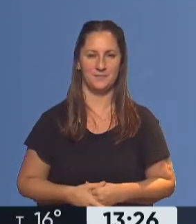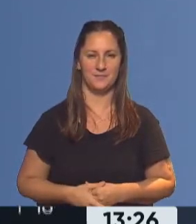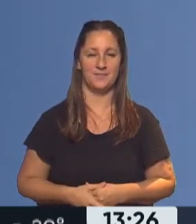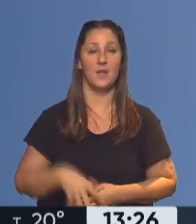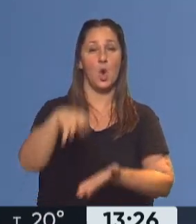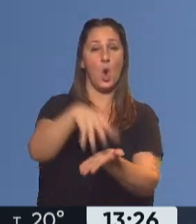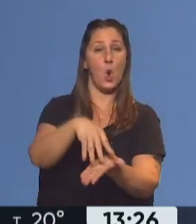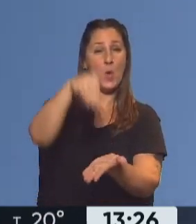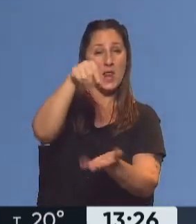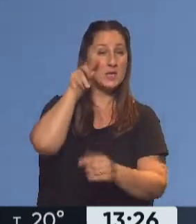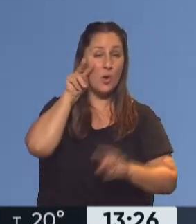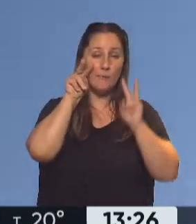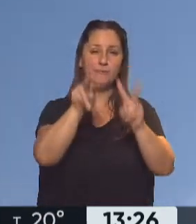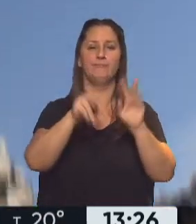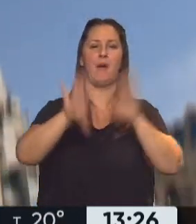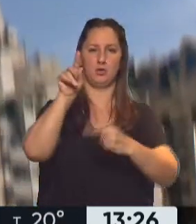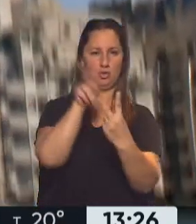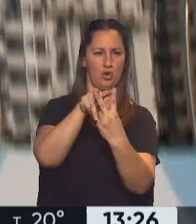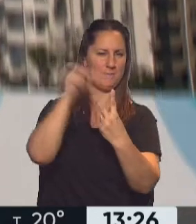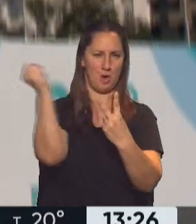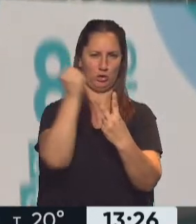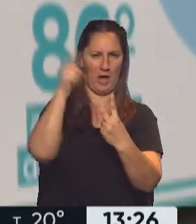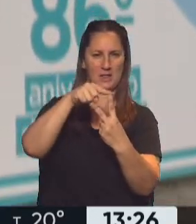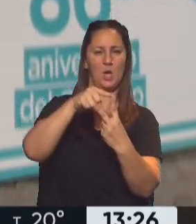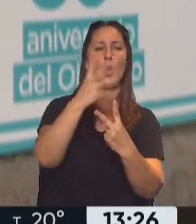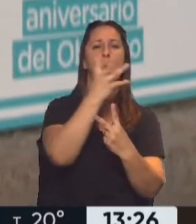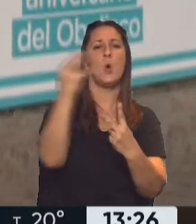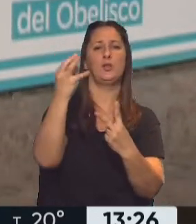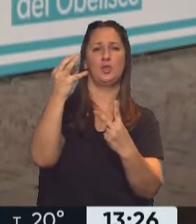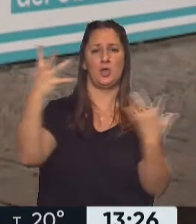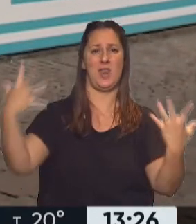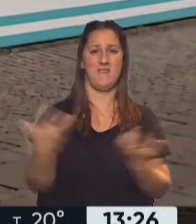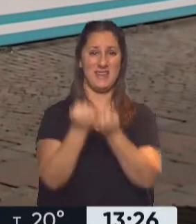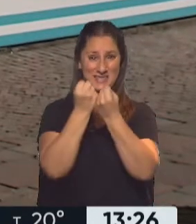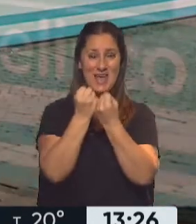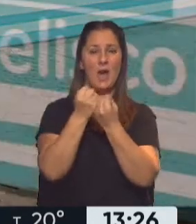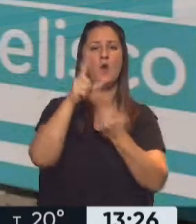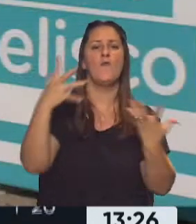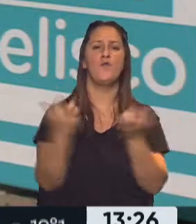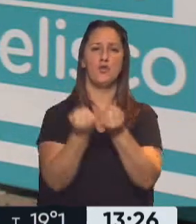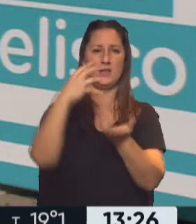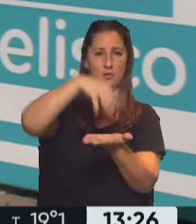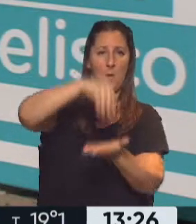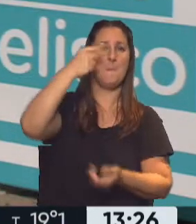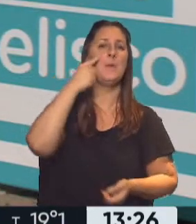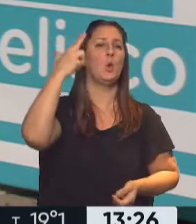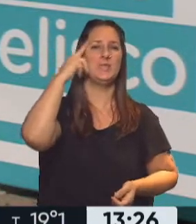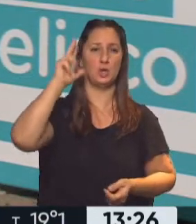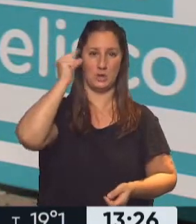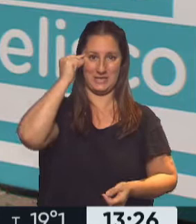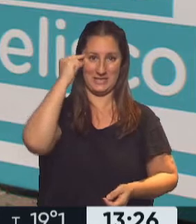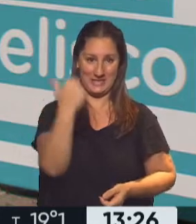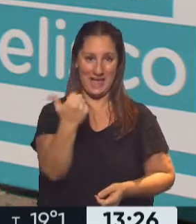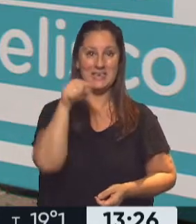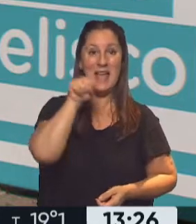El Obelisco recuerda sobre todo dos hechos. Uno, los 400 años de la primera fundación en 1936 y